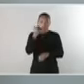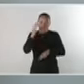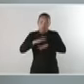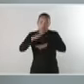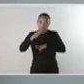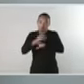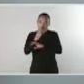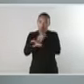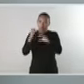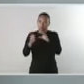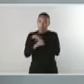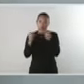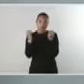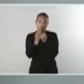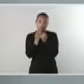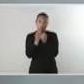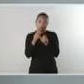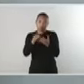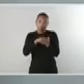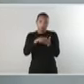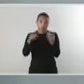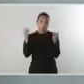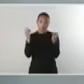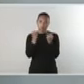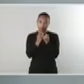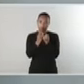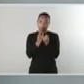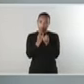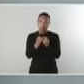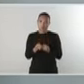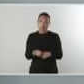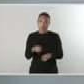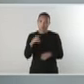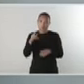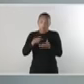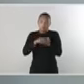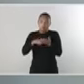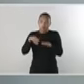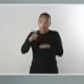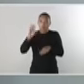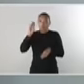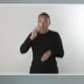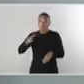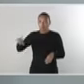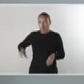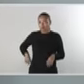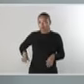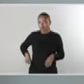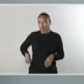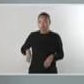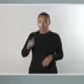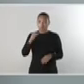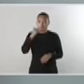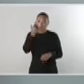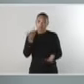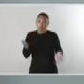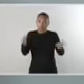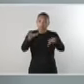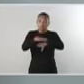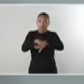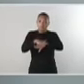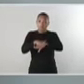de lo mismo vota por lo tradicional vota por los que mal nos han gobernado si quieres un cambio